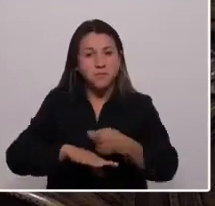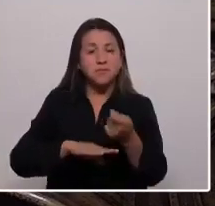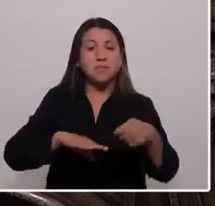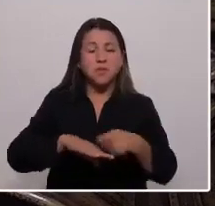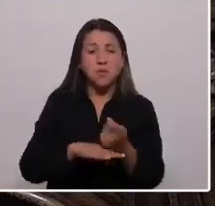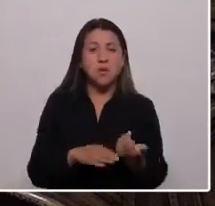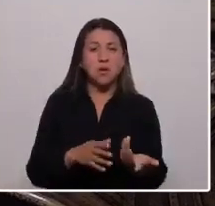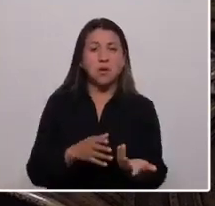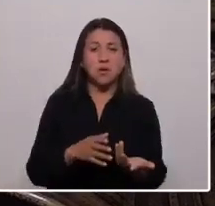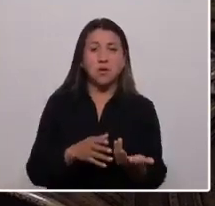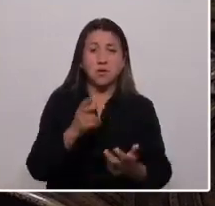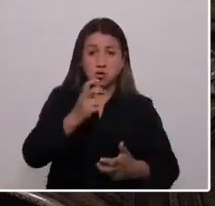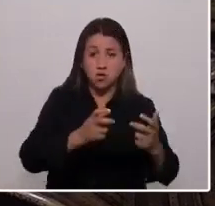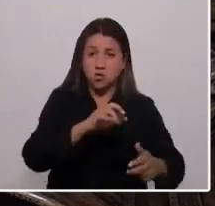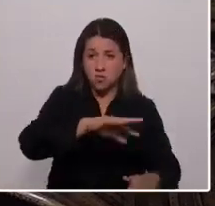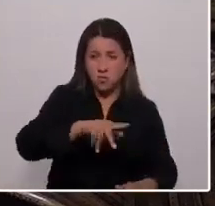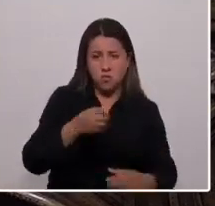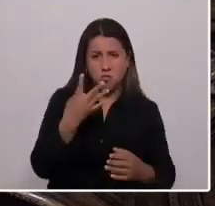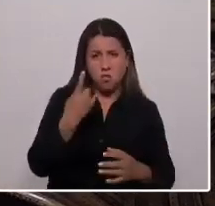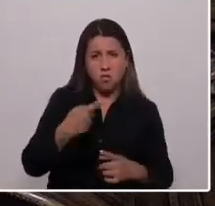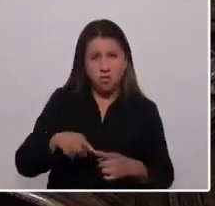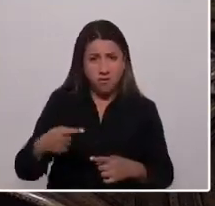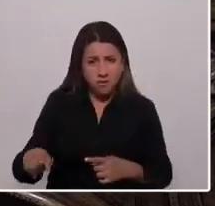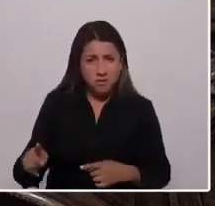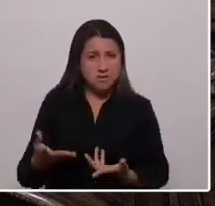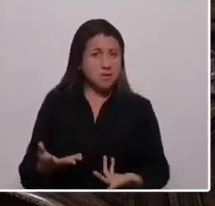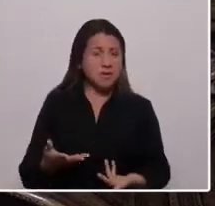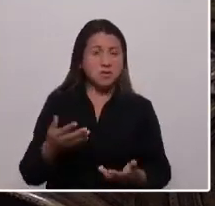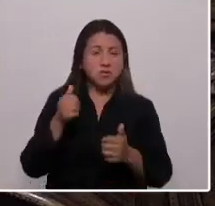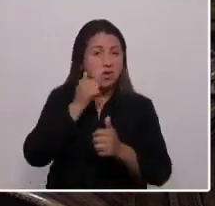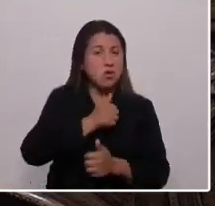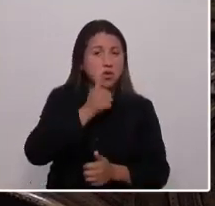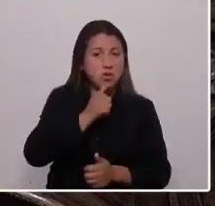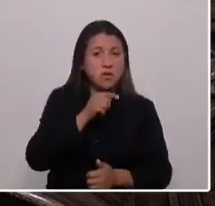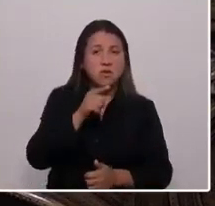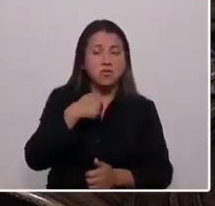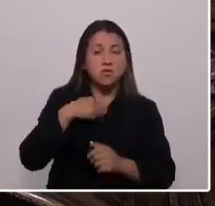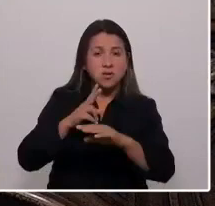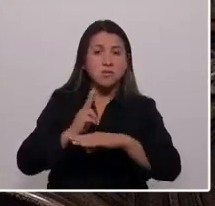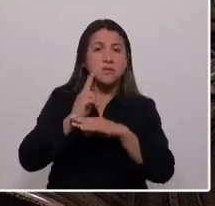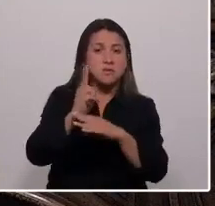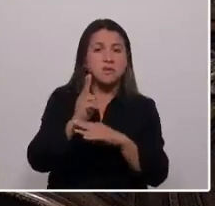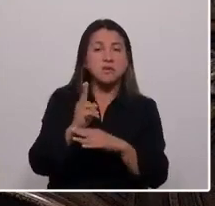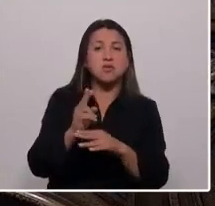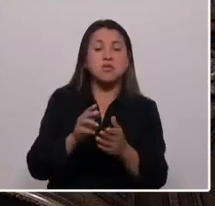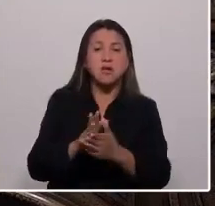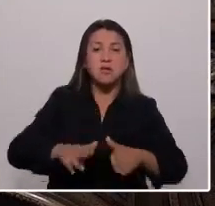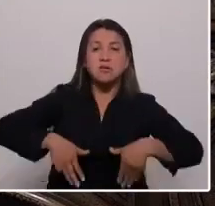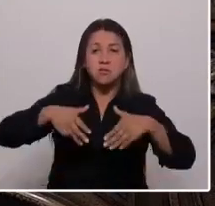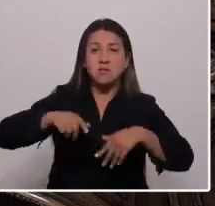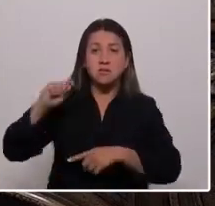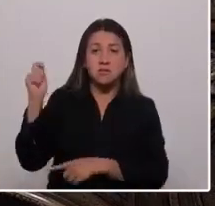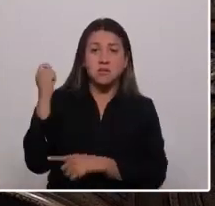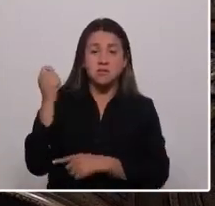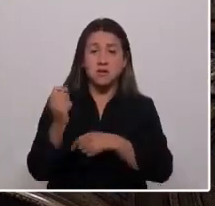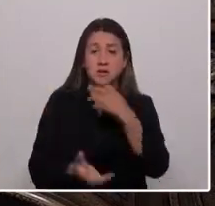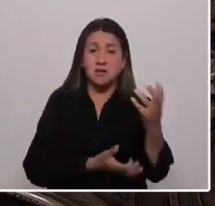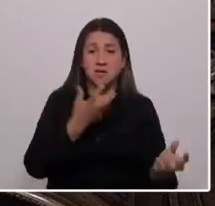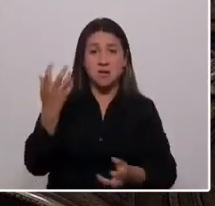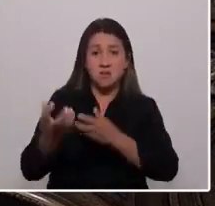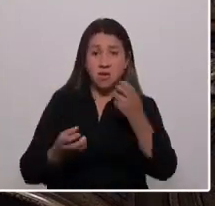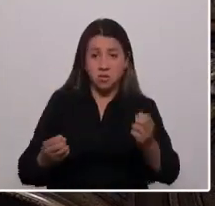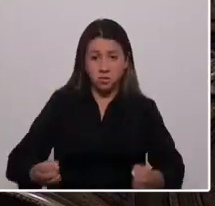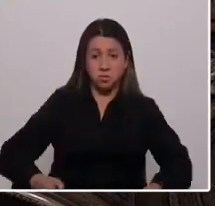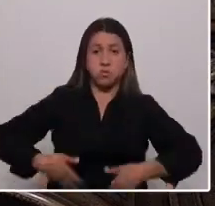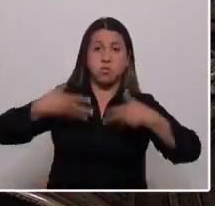en innumerables veces, pan de cada día en la zona a la que represento. El 19 de septiembre fue quemado vivo, muriendo el 3 de